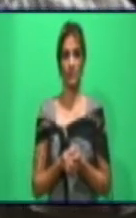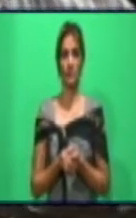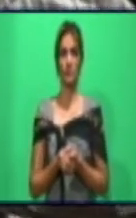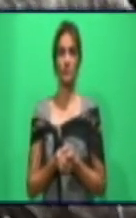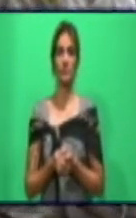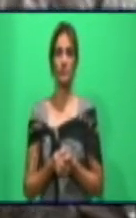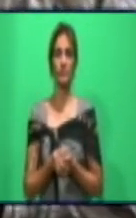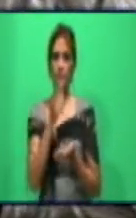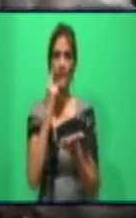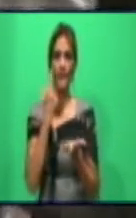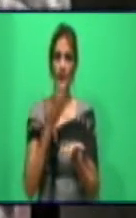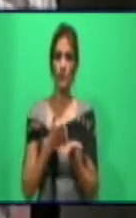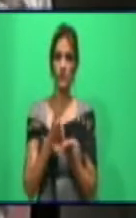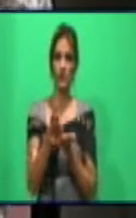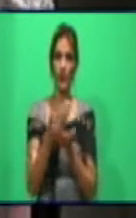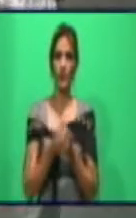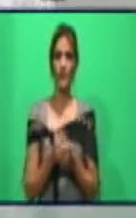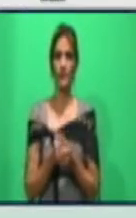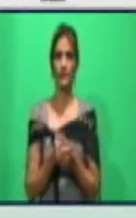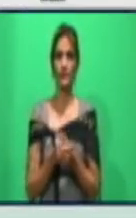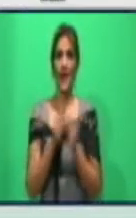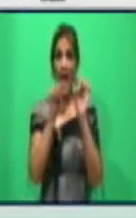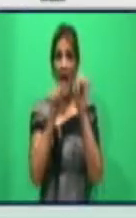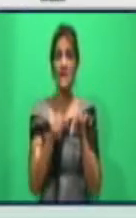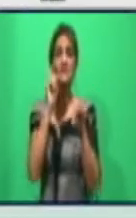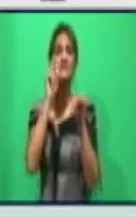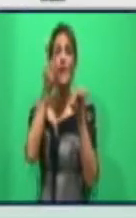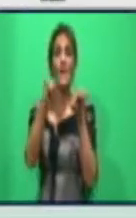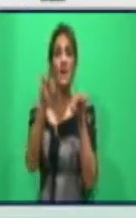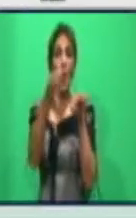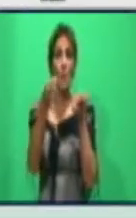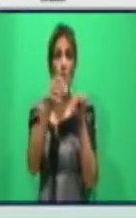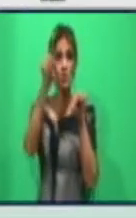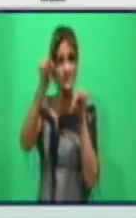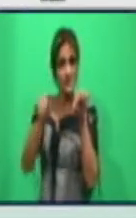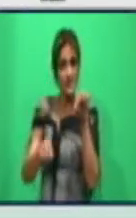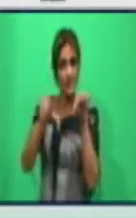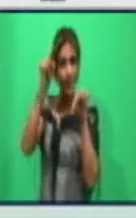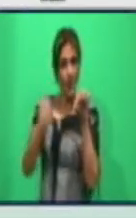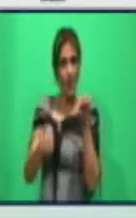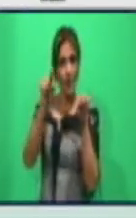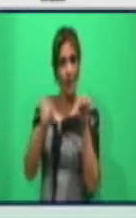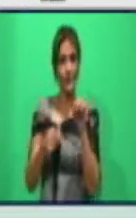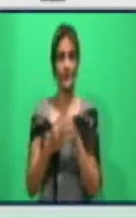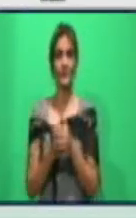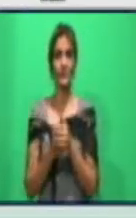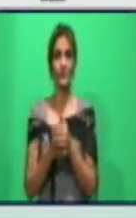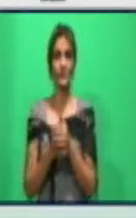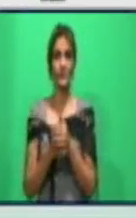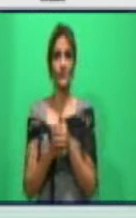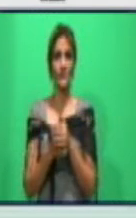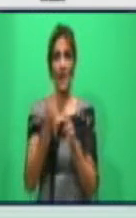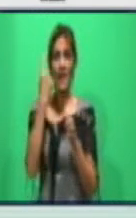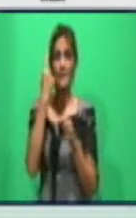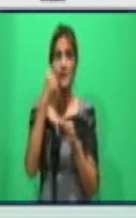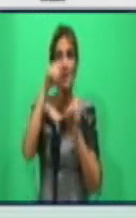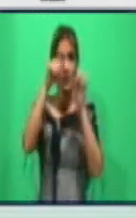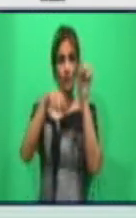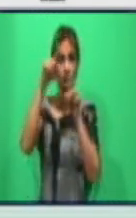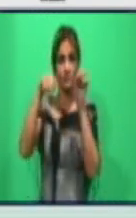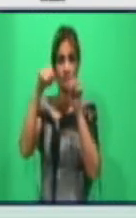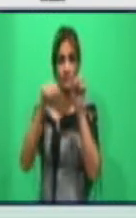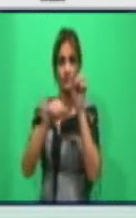seguimos ahí ahí están los municipios los municipios pontón esa misma el 1º el primero de los gráficos es la tendencia de